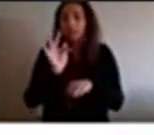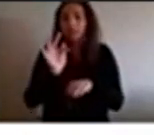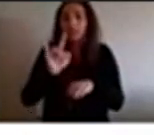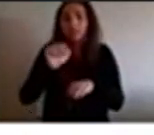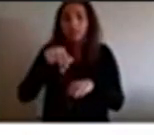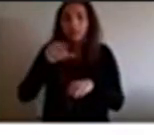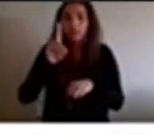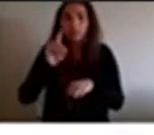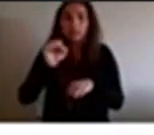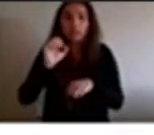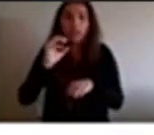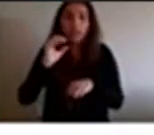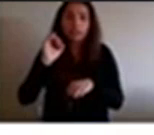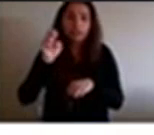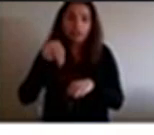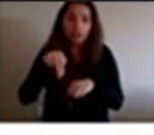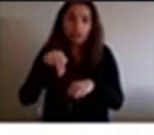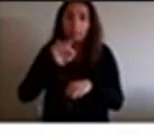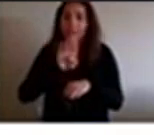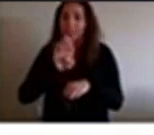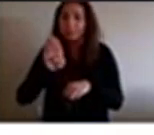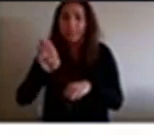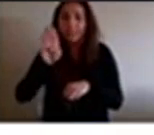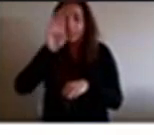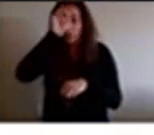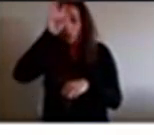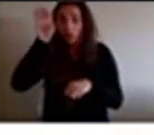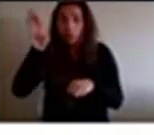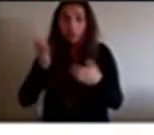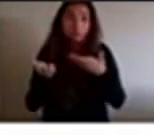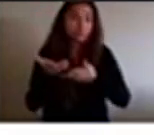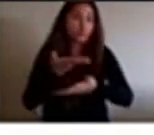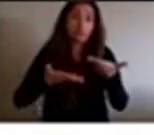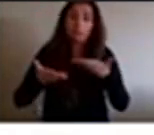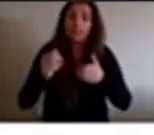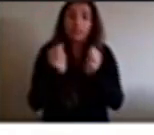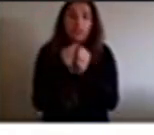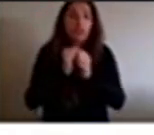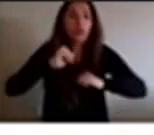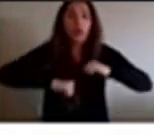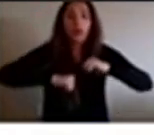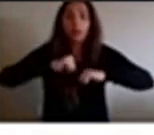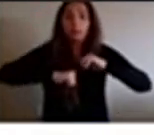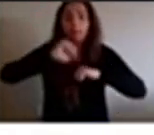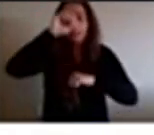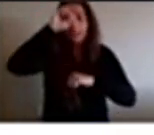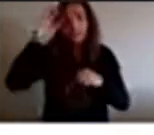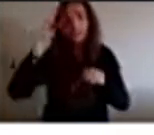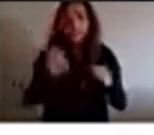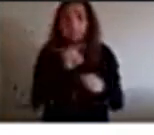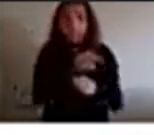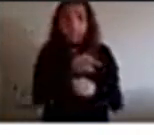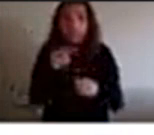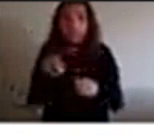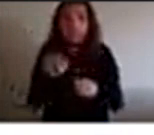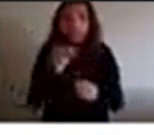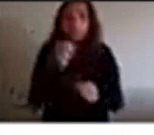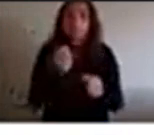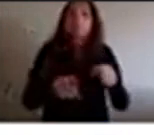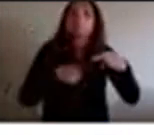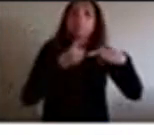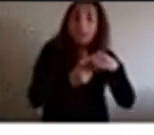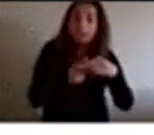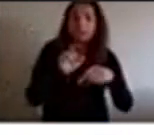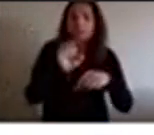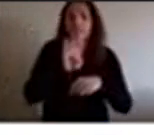experiencia a muchos empresarios de Latinoamérica sobre esto que ha sido una iniciativa de inclusión